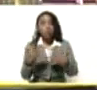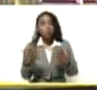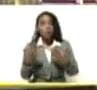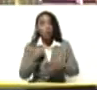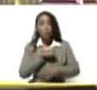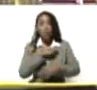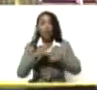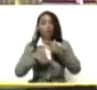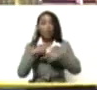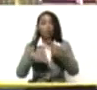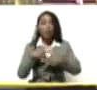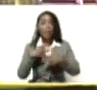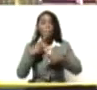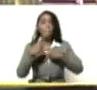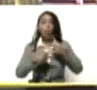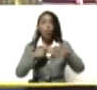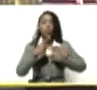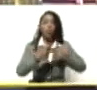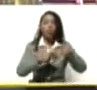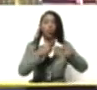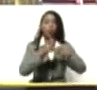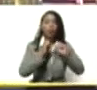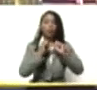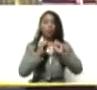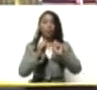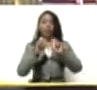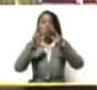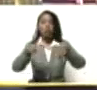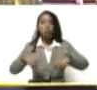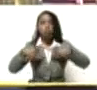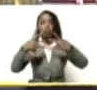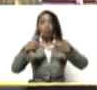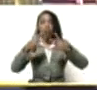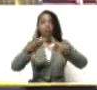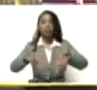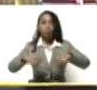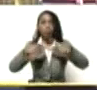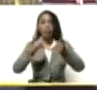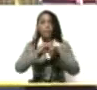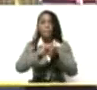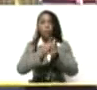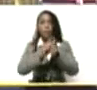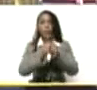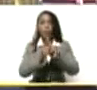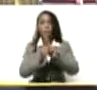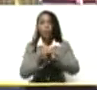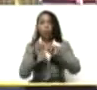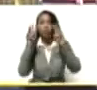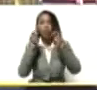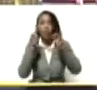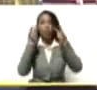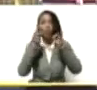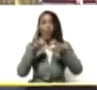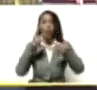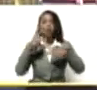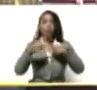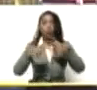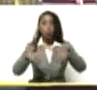nuestra revolución es un proceso permanente de cambio, de renovación, es una revolución